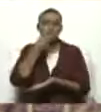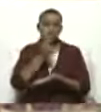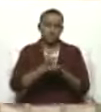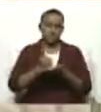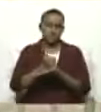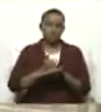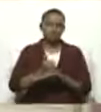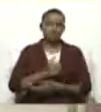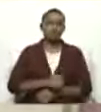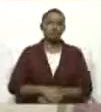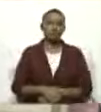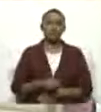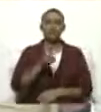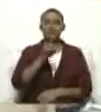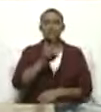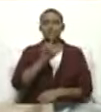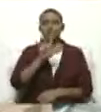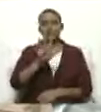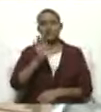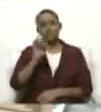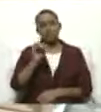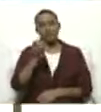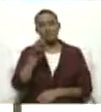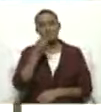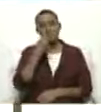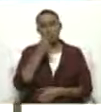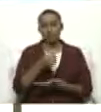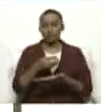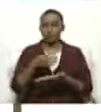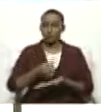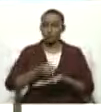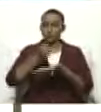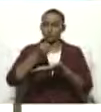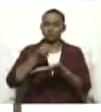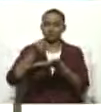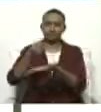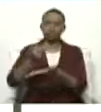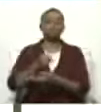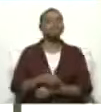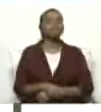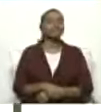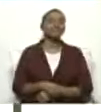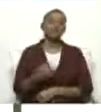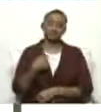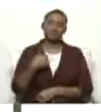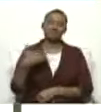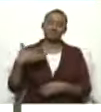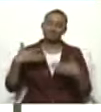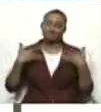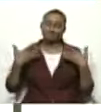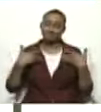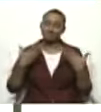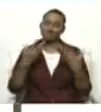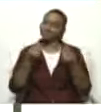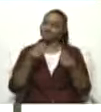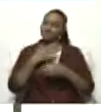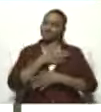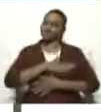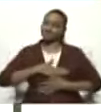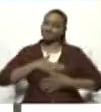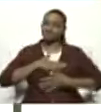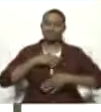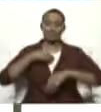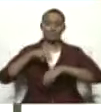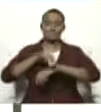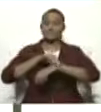entregado 150 medicamentos. Así que nos sentimos muy complacidos como Ministerio Público de